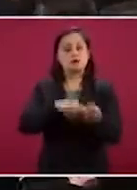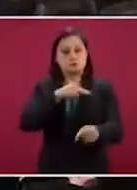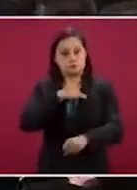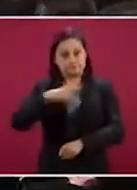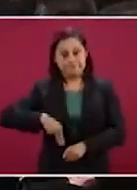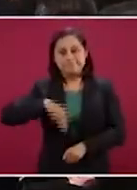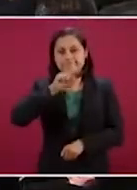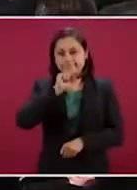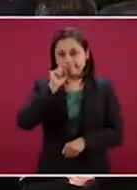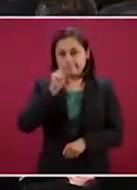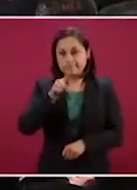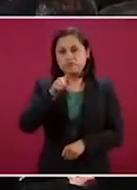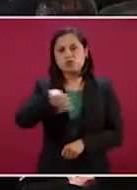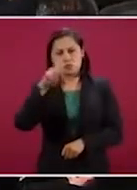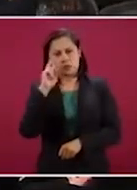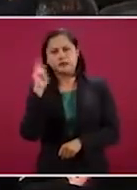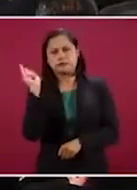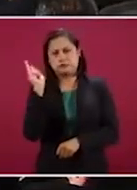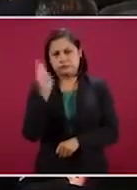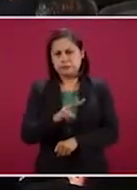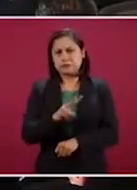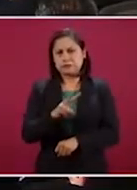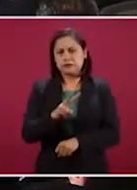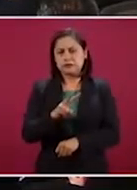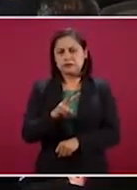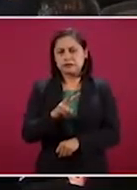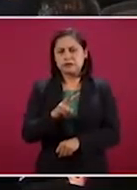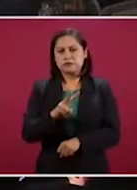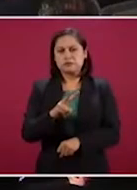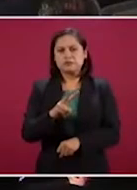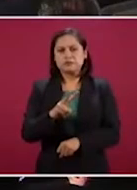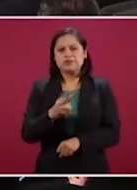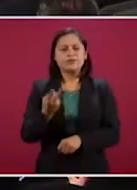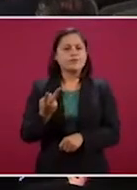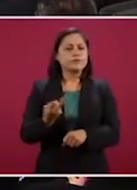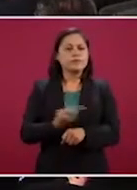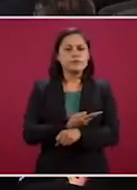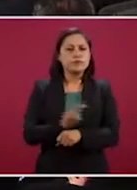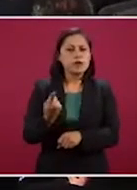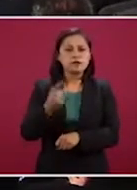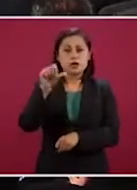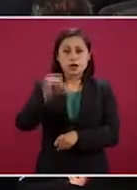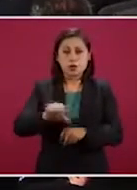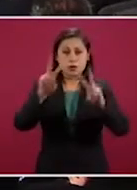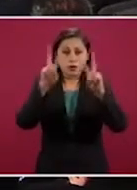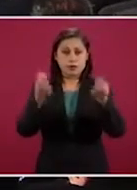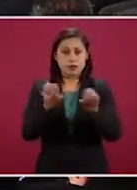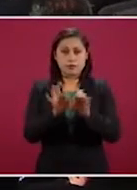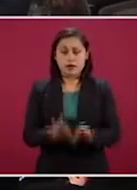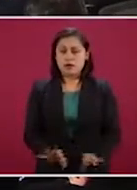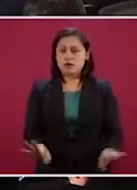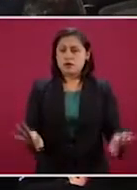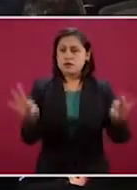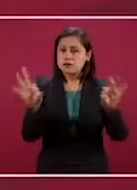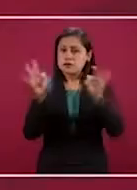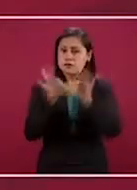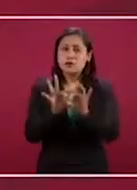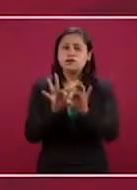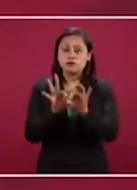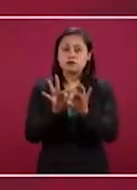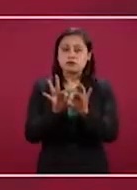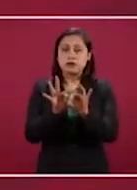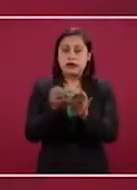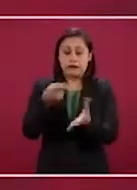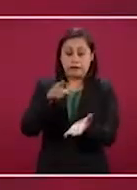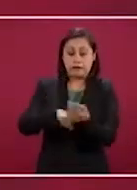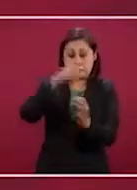observar, uno de los temas más importantes que hoy se anuncia y la base de todo esto